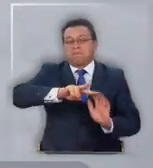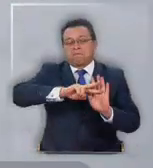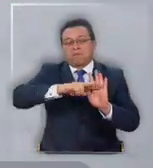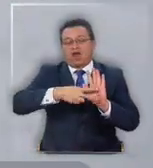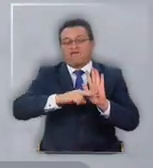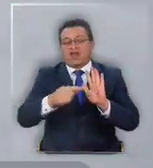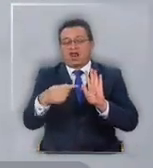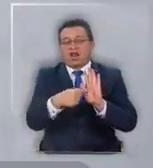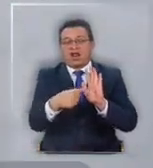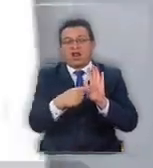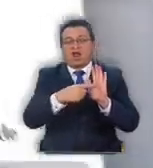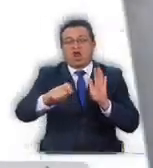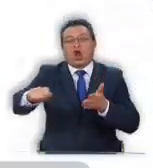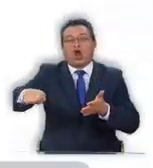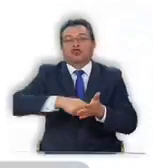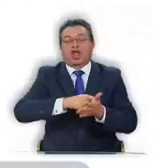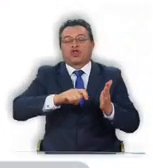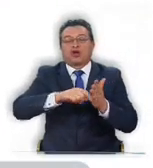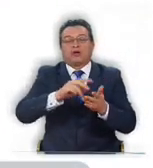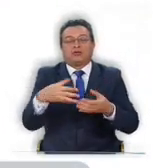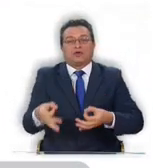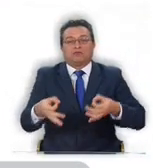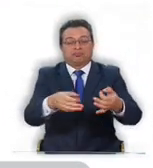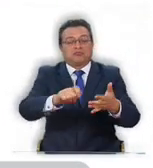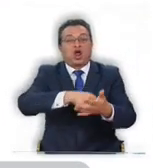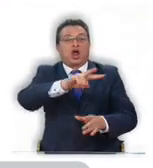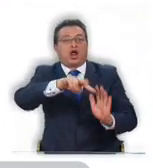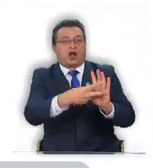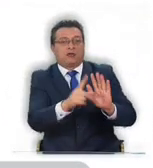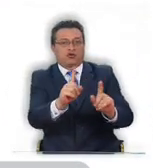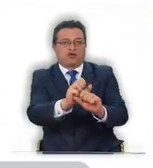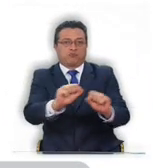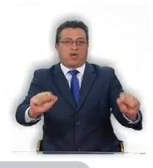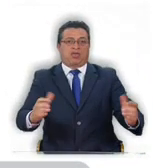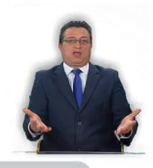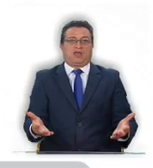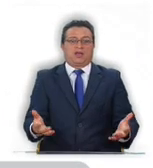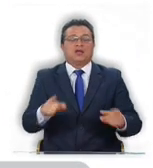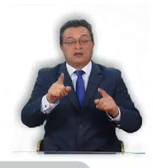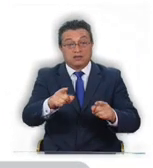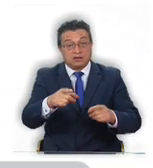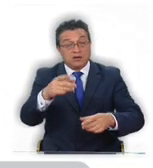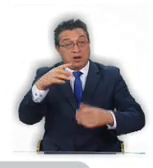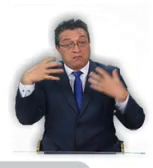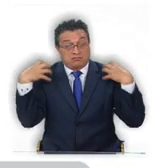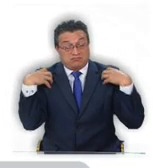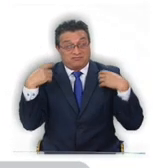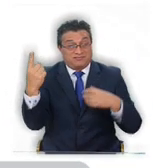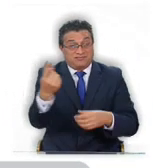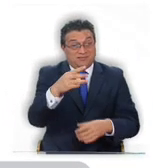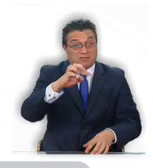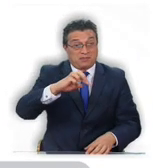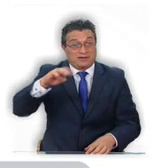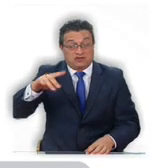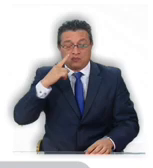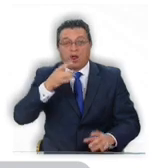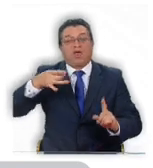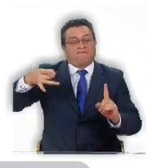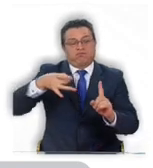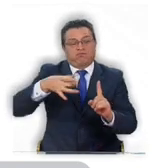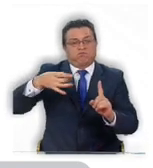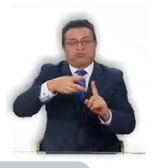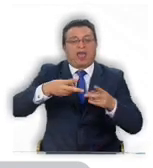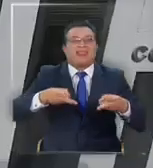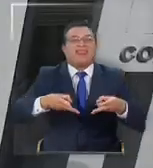unilateral el contrato de prestación de servicios lo que a juicio de los apoderados constituyen una vulneración del